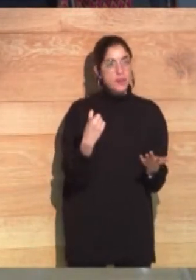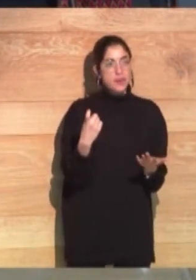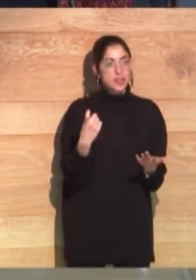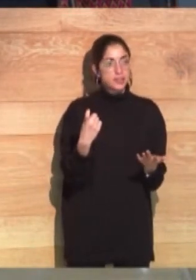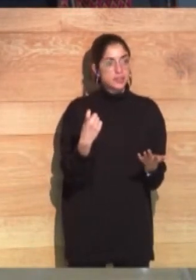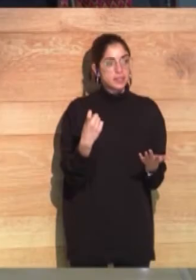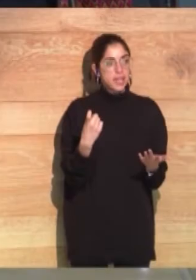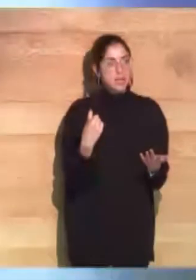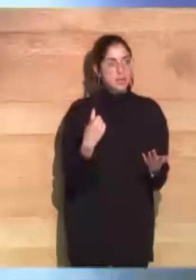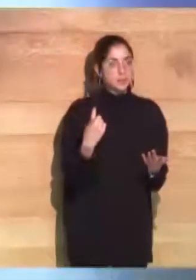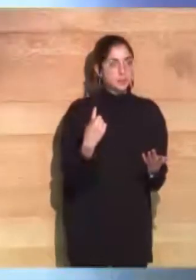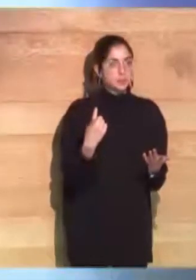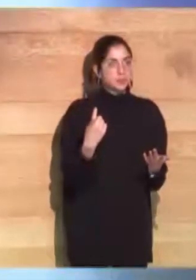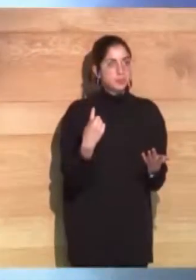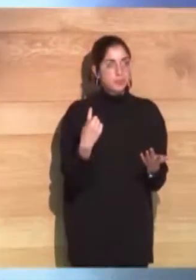mover